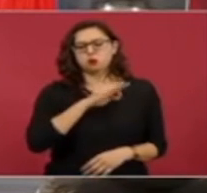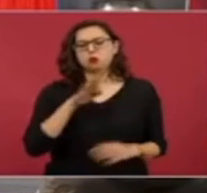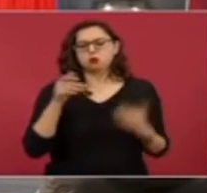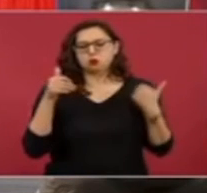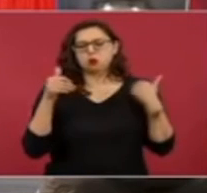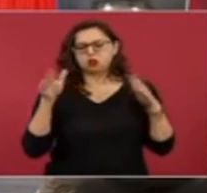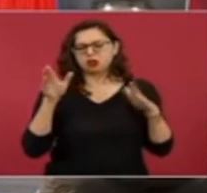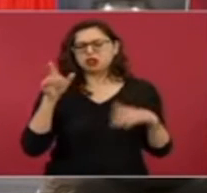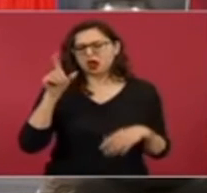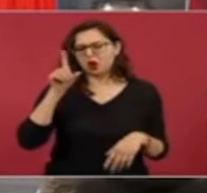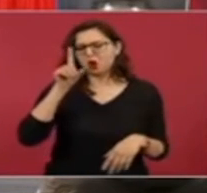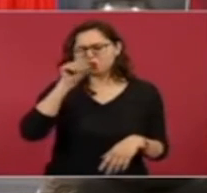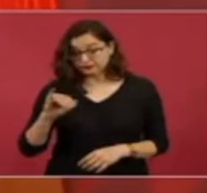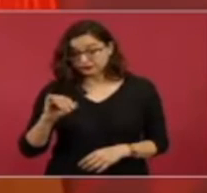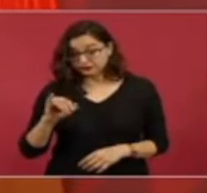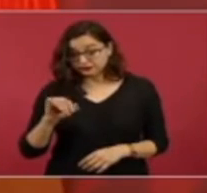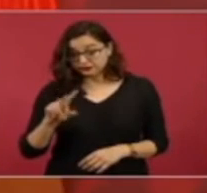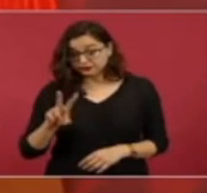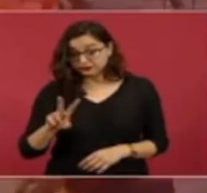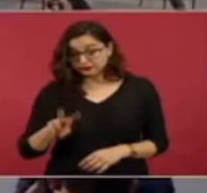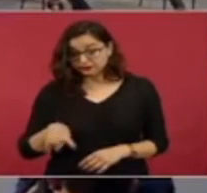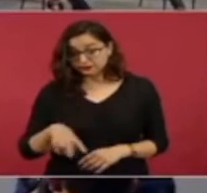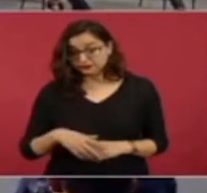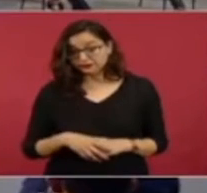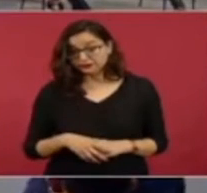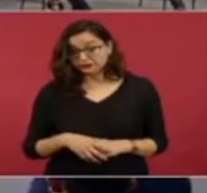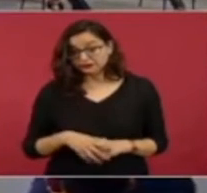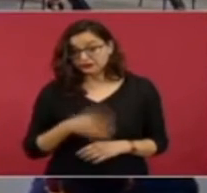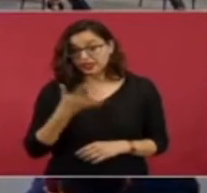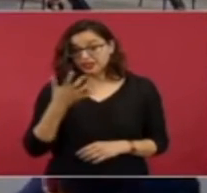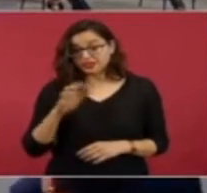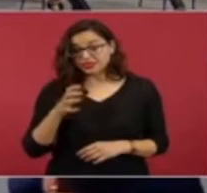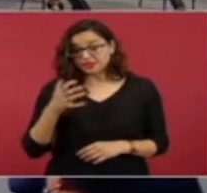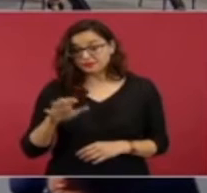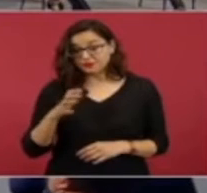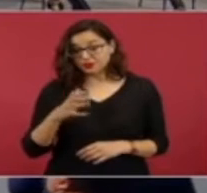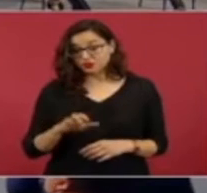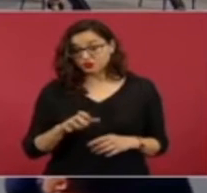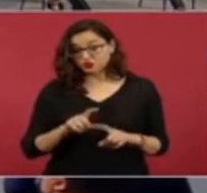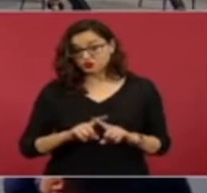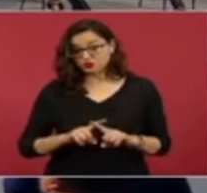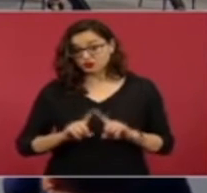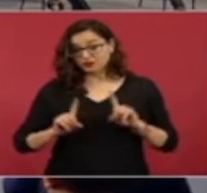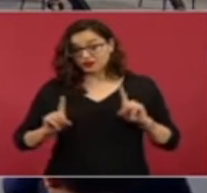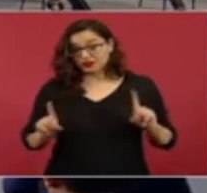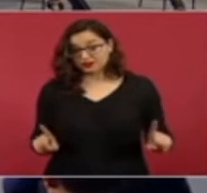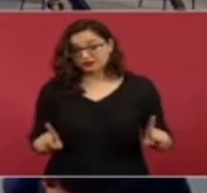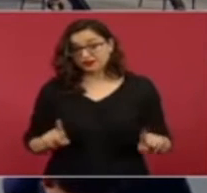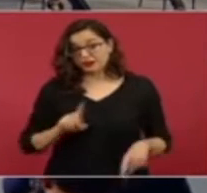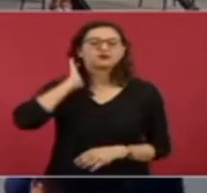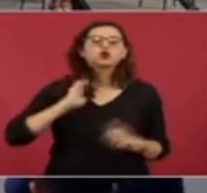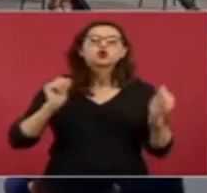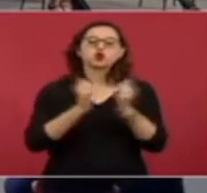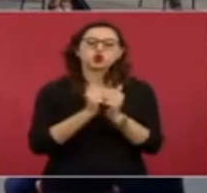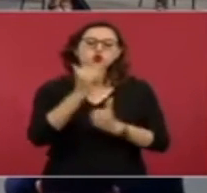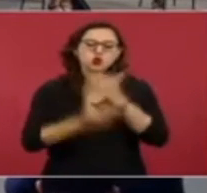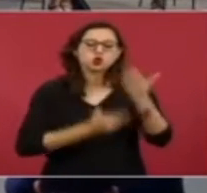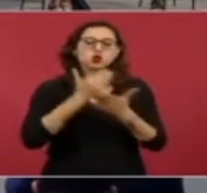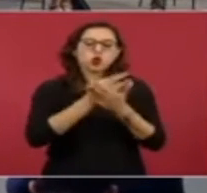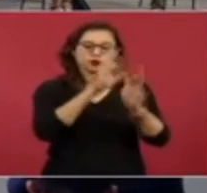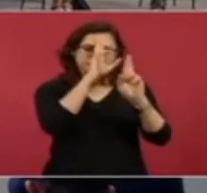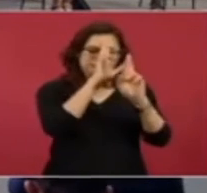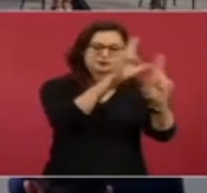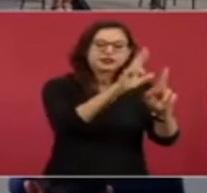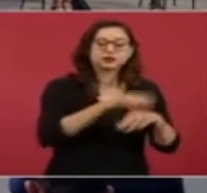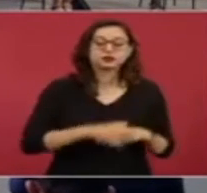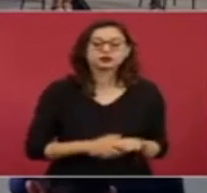resolver rápido el problema. Más de 10 pesos más cara la gasolina en Estados Unidos. ¿Por qué nosotros